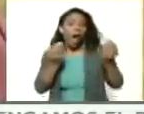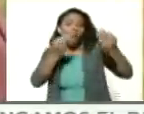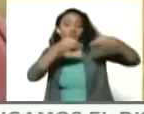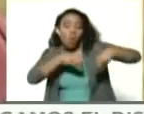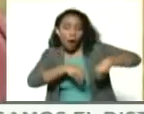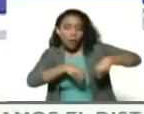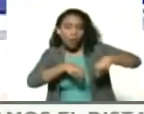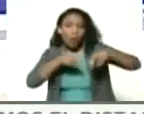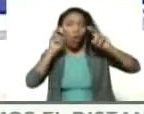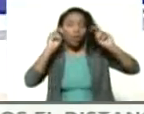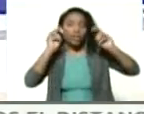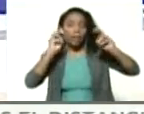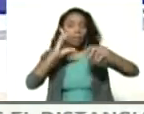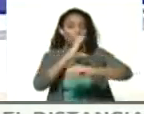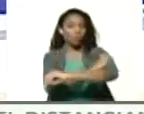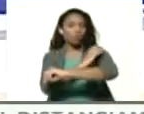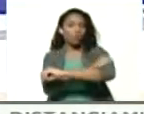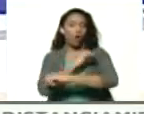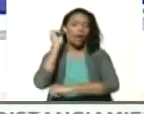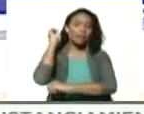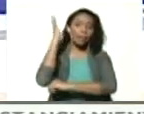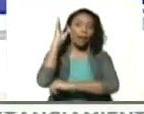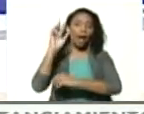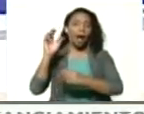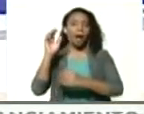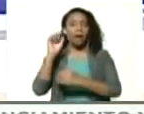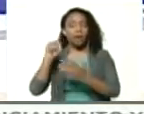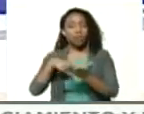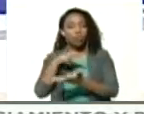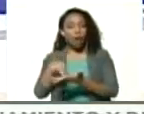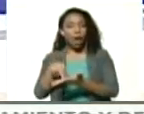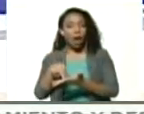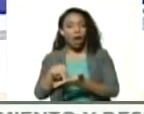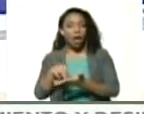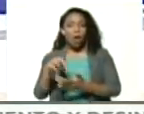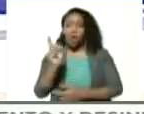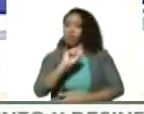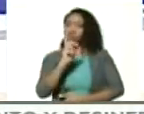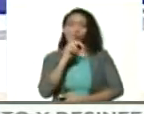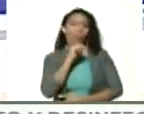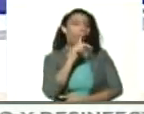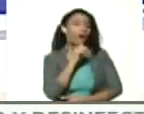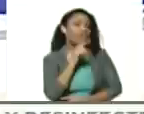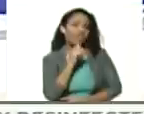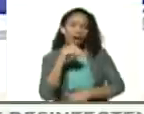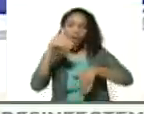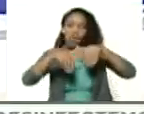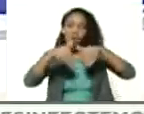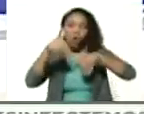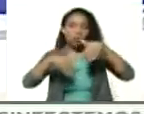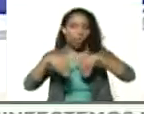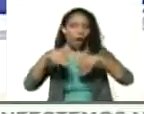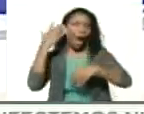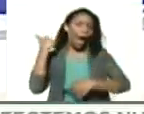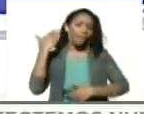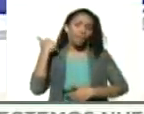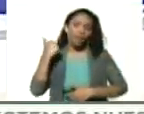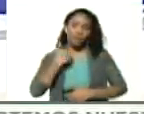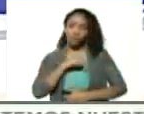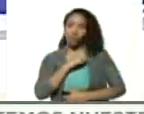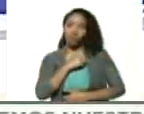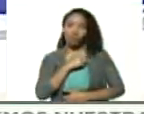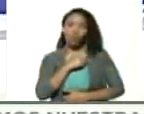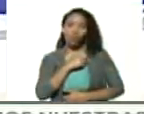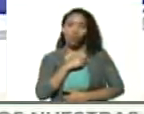los factores de oposición en la Asamblea Nacional. No teníamos los votos. Nosotros